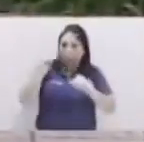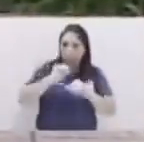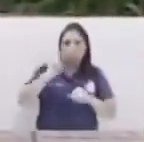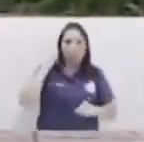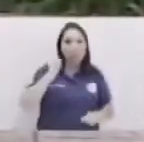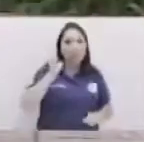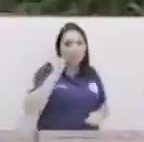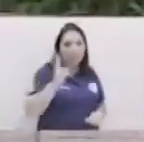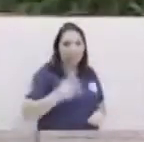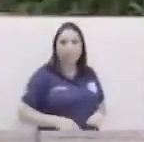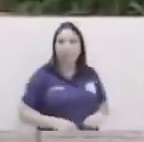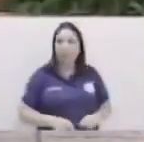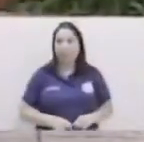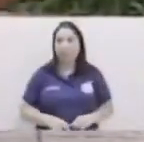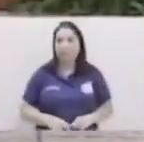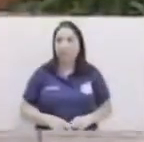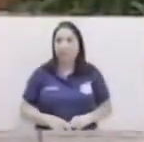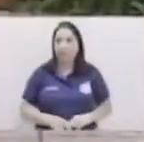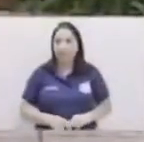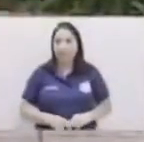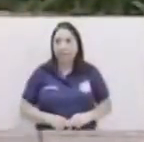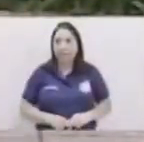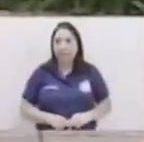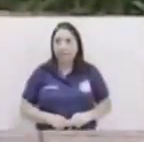Estiro siempre un poquito.